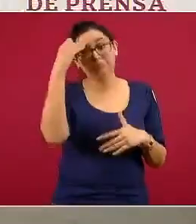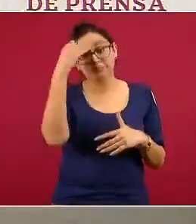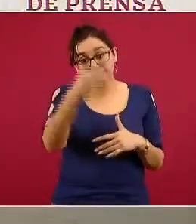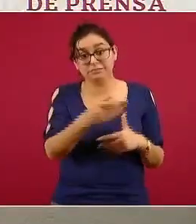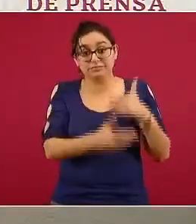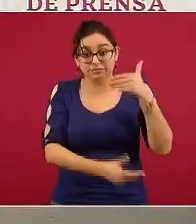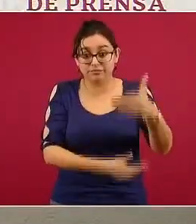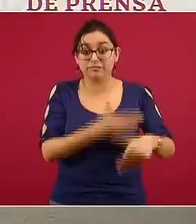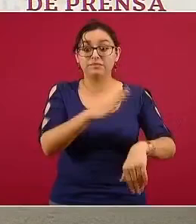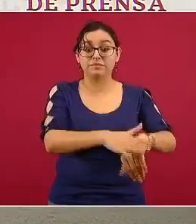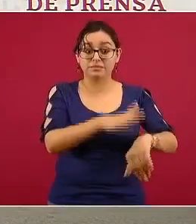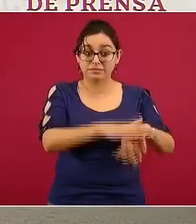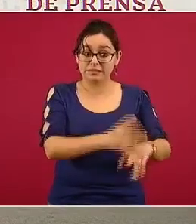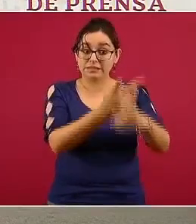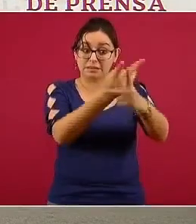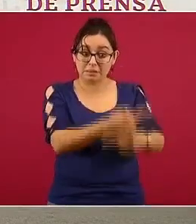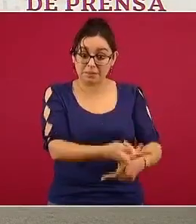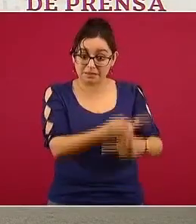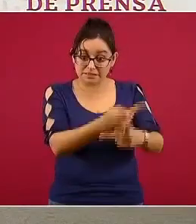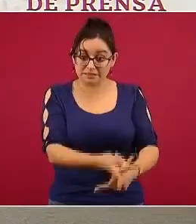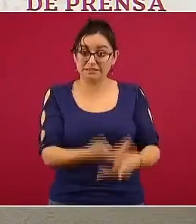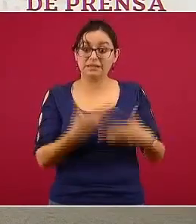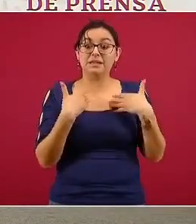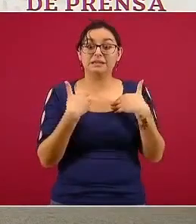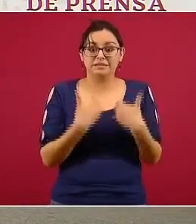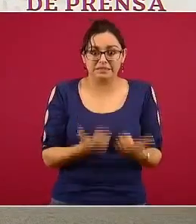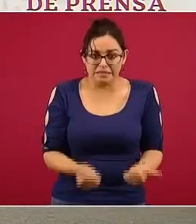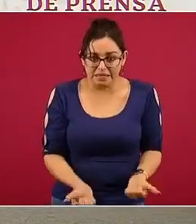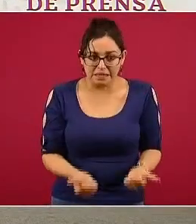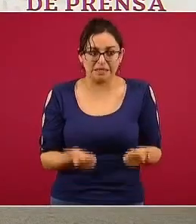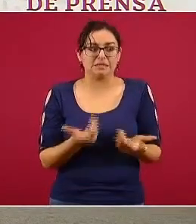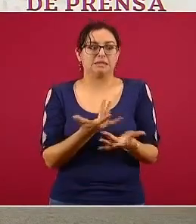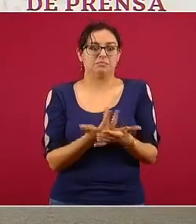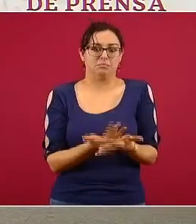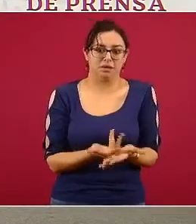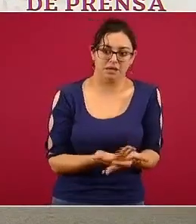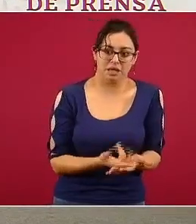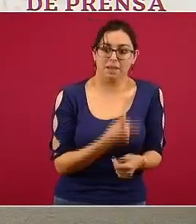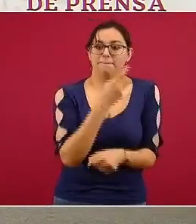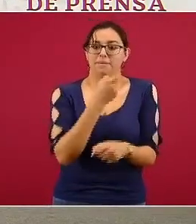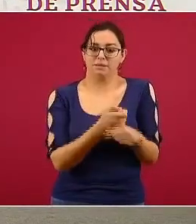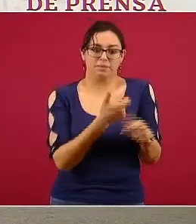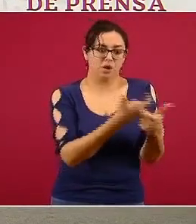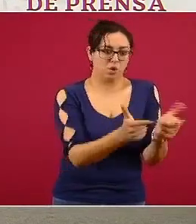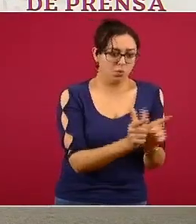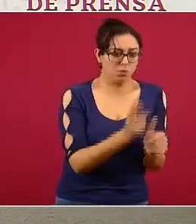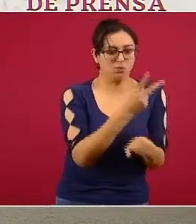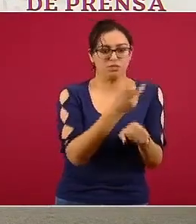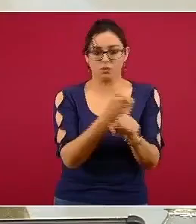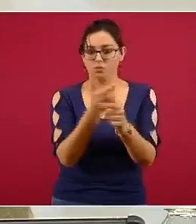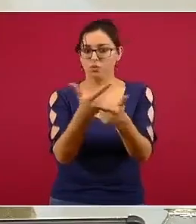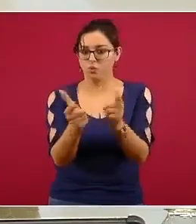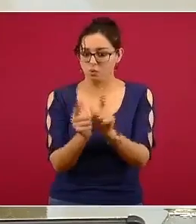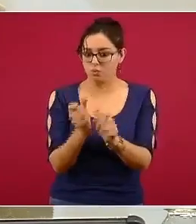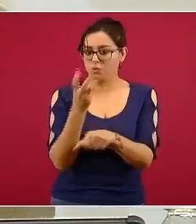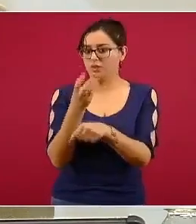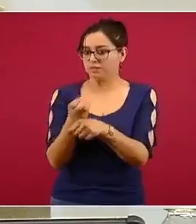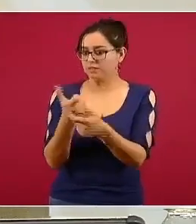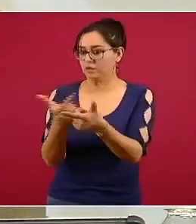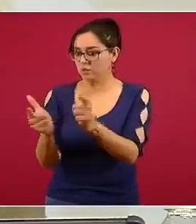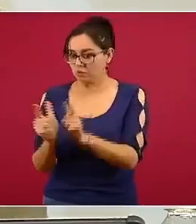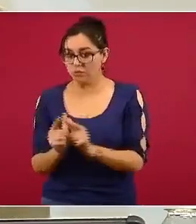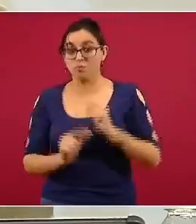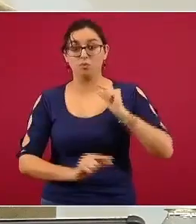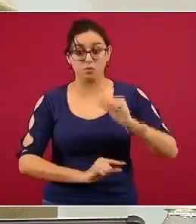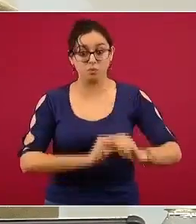llamando a la población que espere, que sea solidaria, que identifique que hay prioridades y que hay personas que van a ir antes, pero